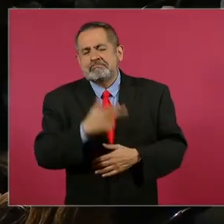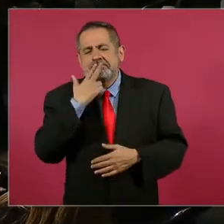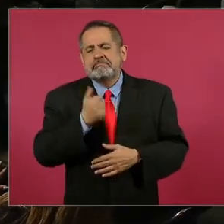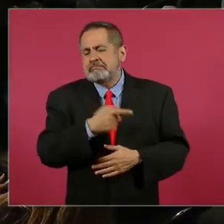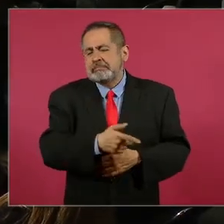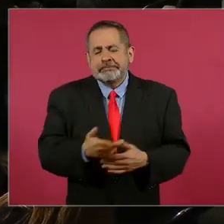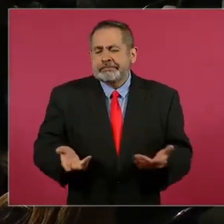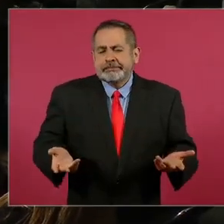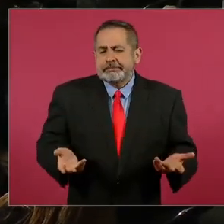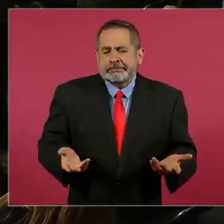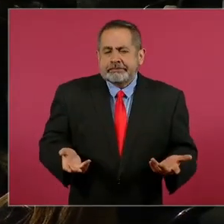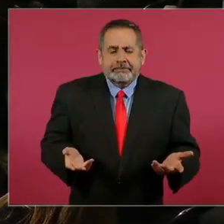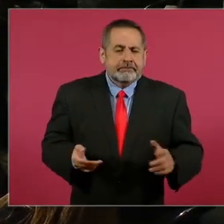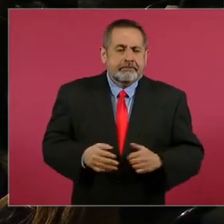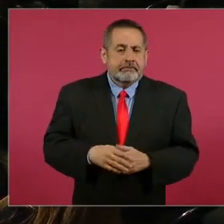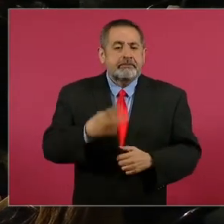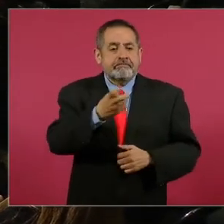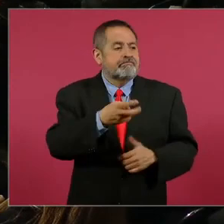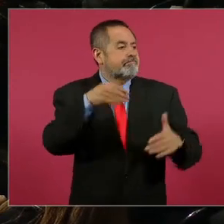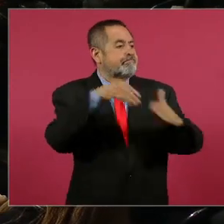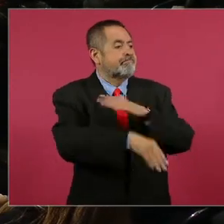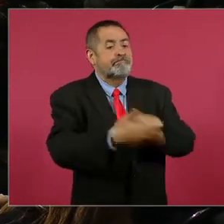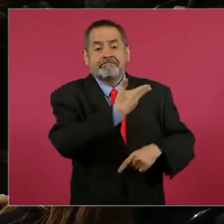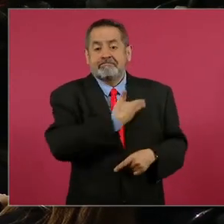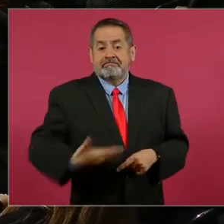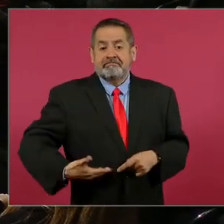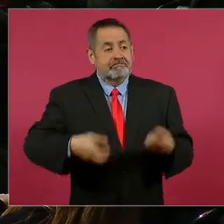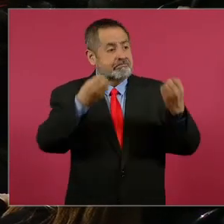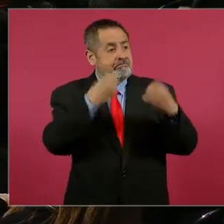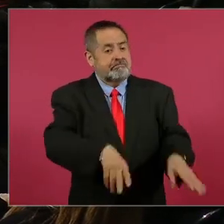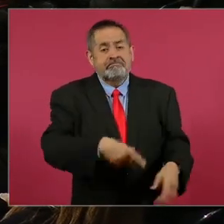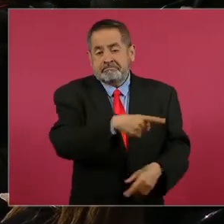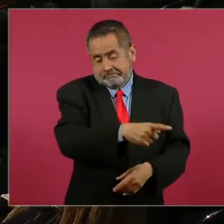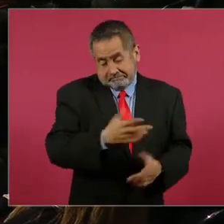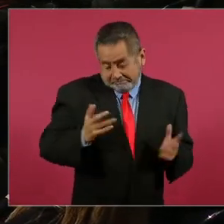Por eso perdieron la presidencia.